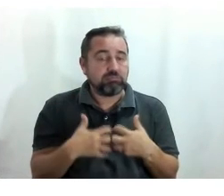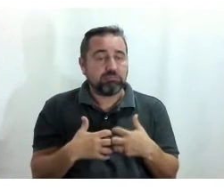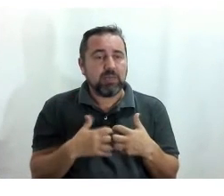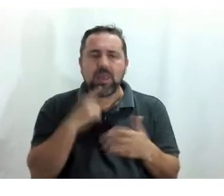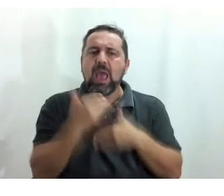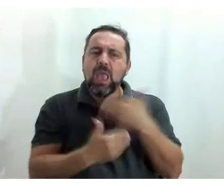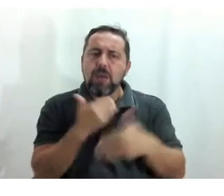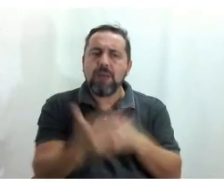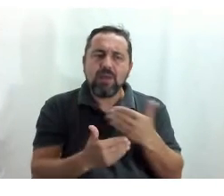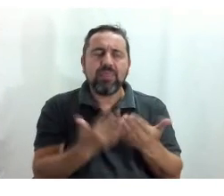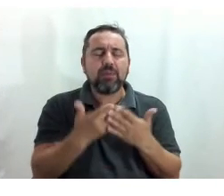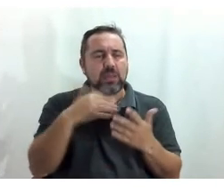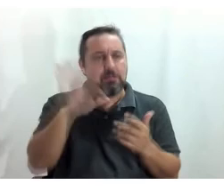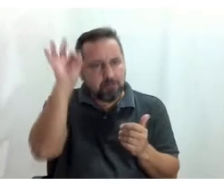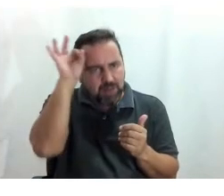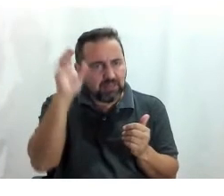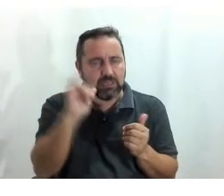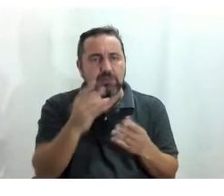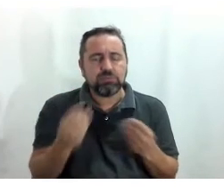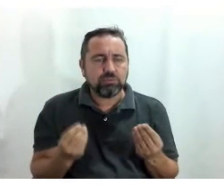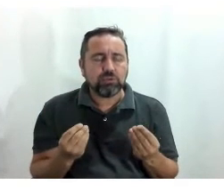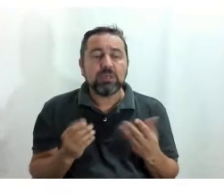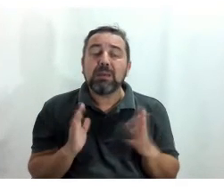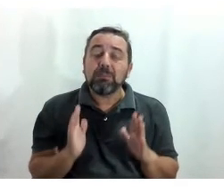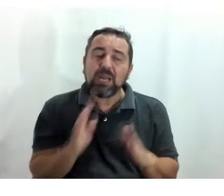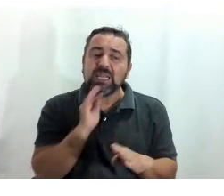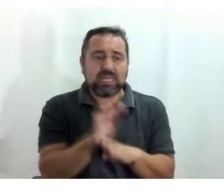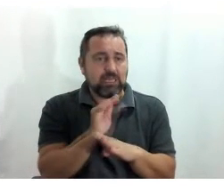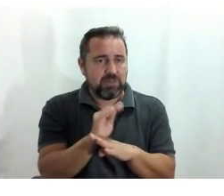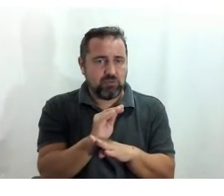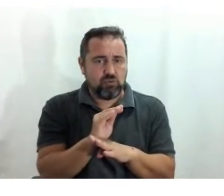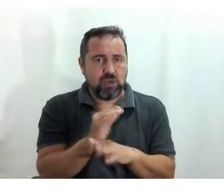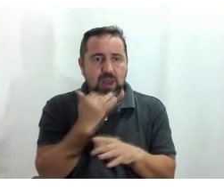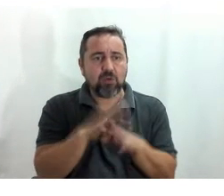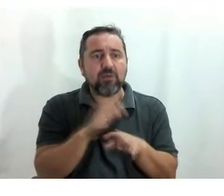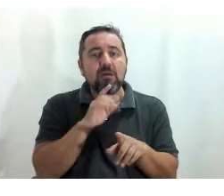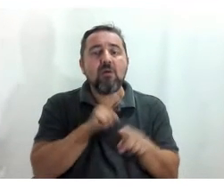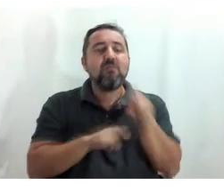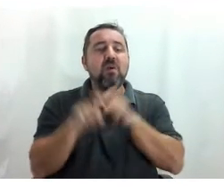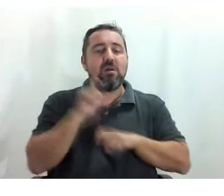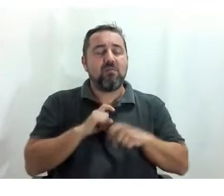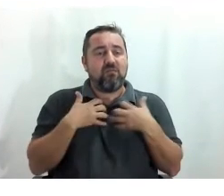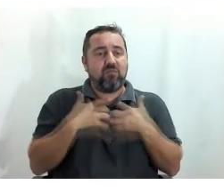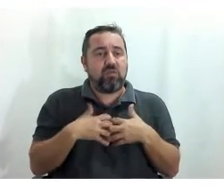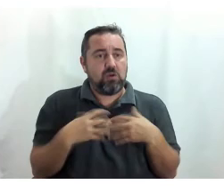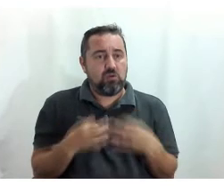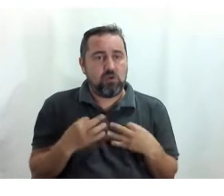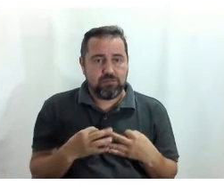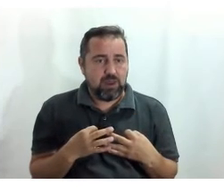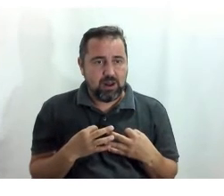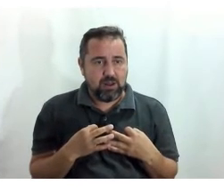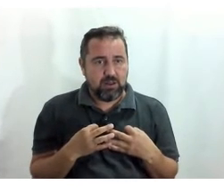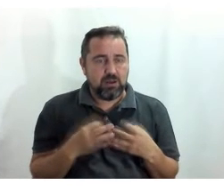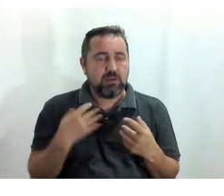avances, sabéis, en implantes, pero no existe ningún tratamiento que vuelva a su condición funcional normal al